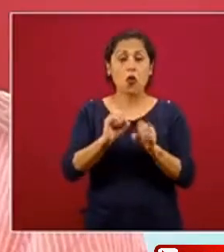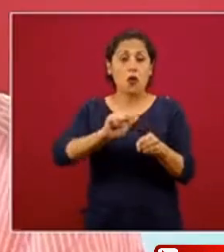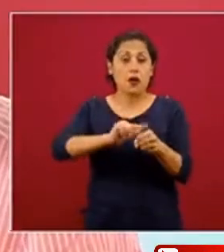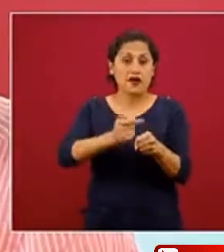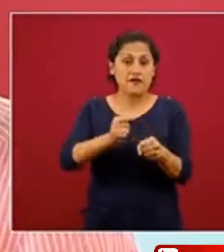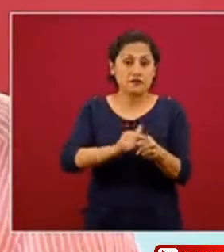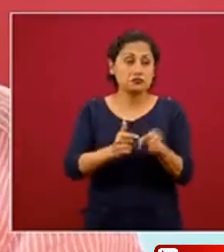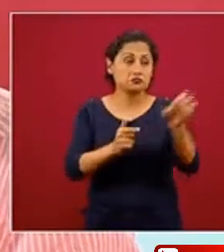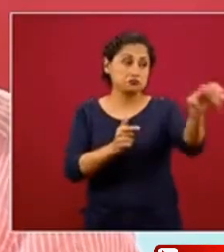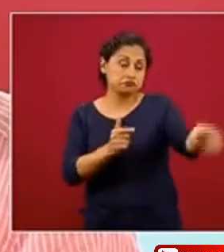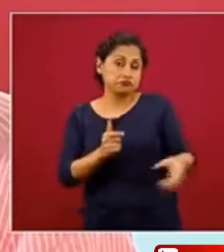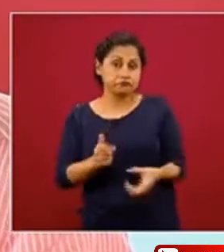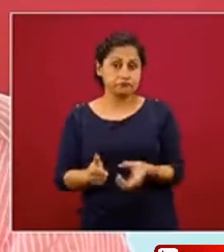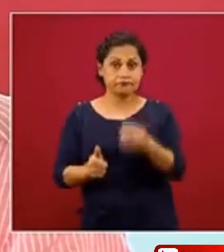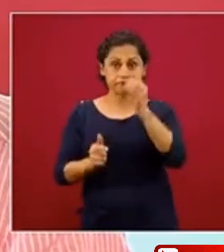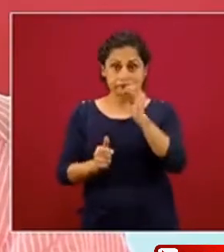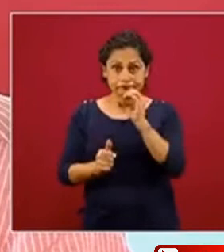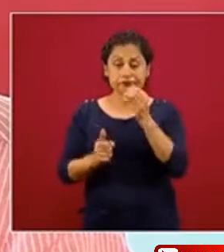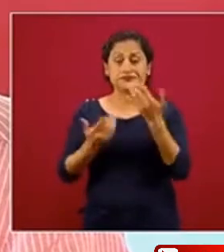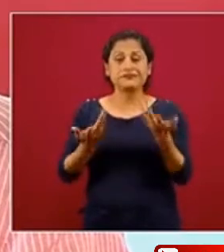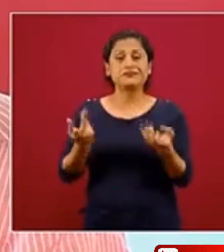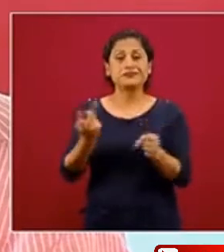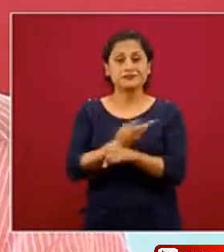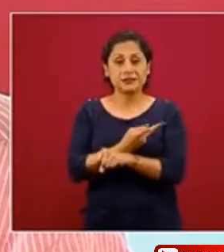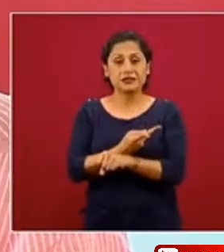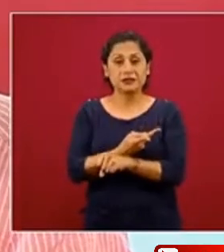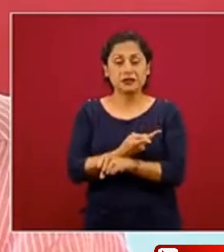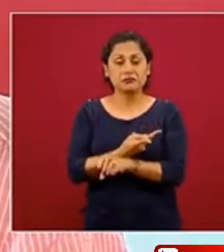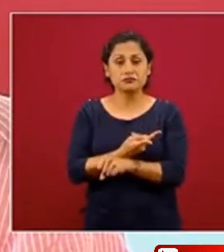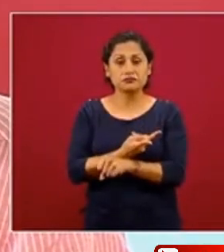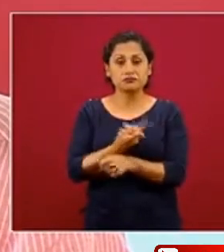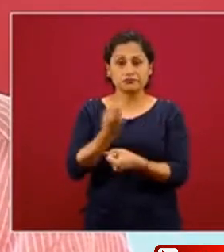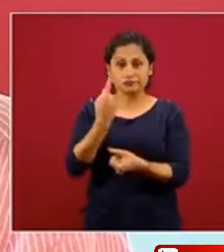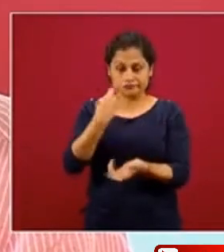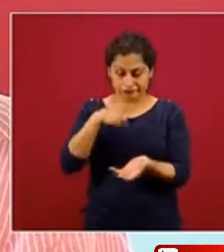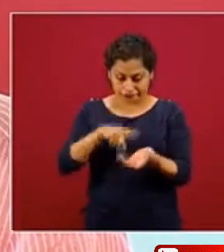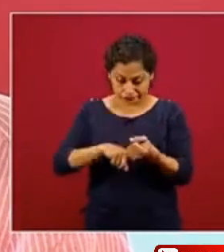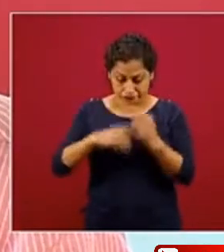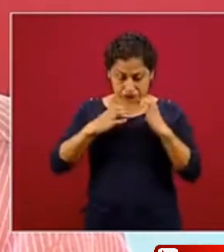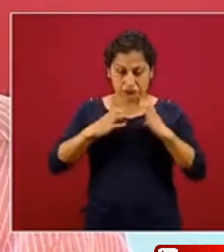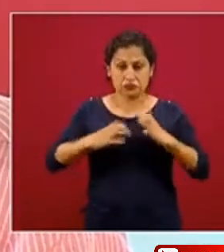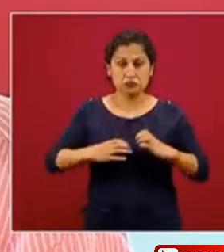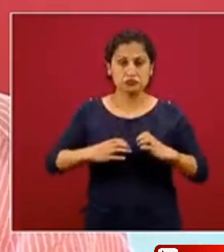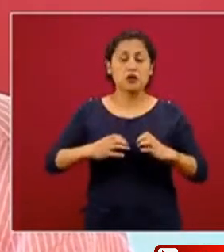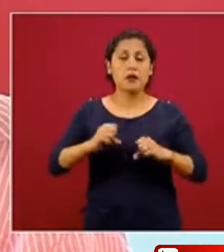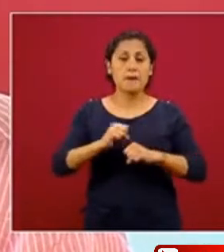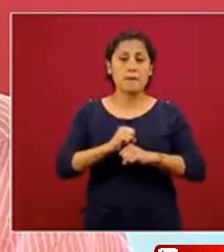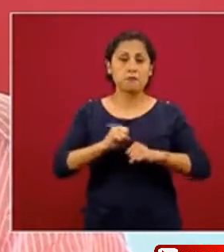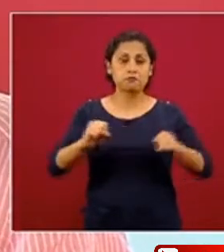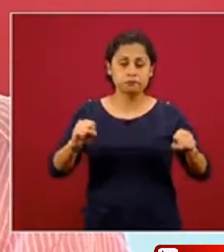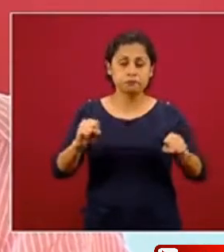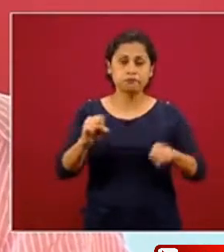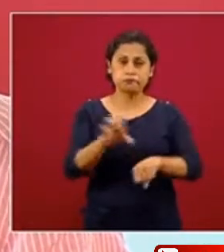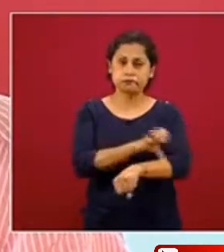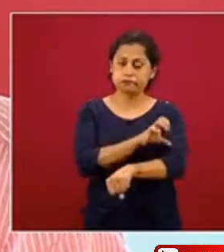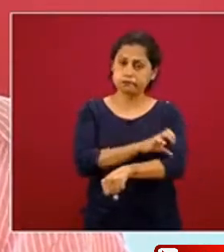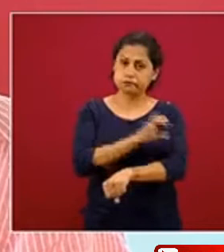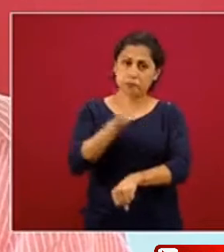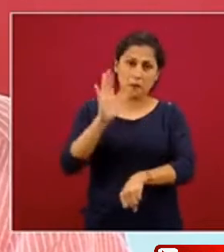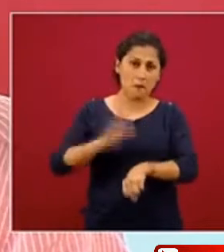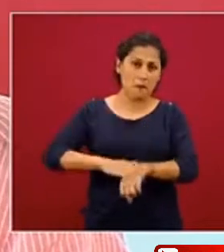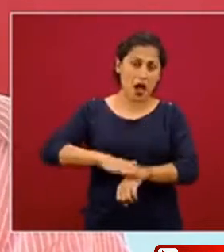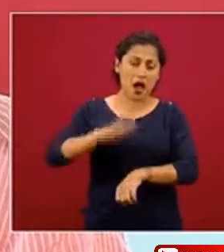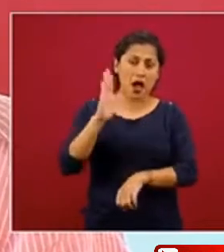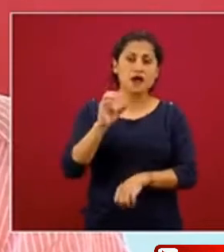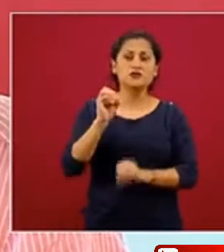refresco, está teniendo un exceso de calorías, un exceso de azúcares, y eso explica